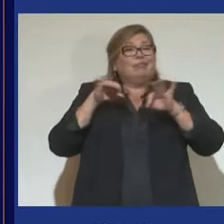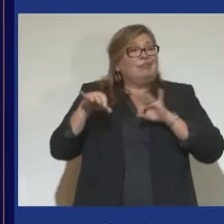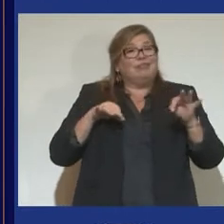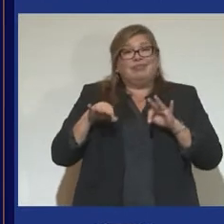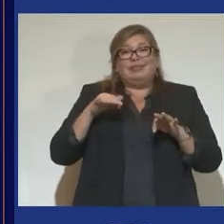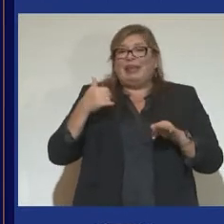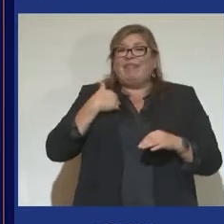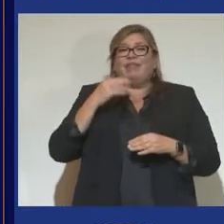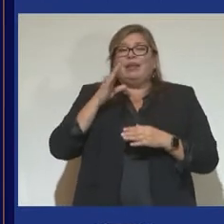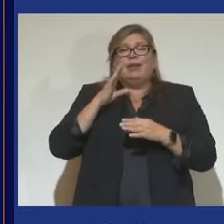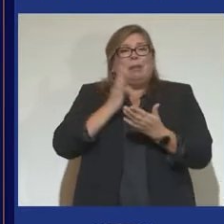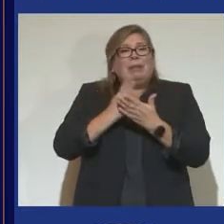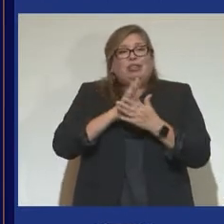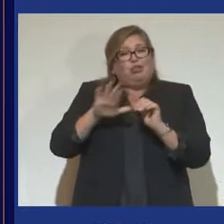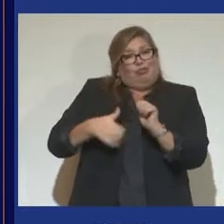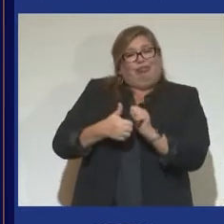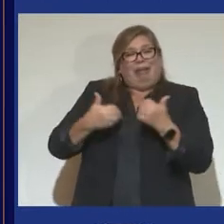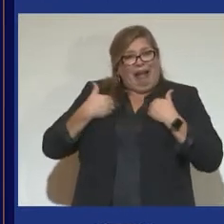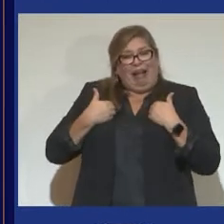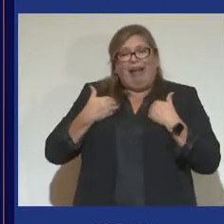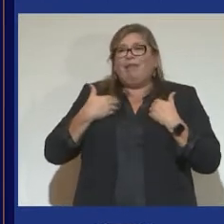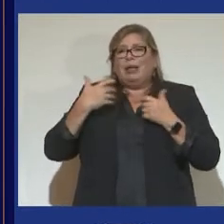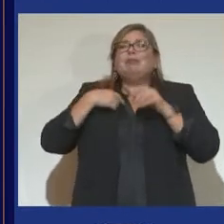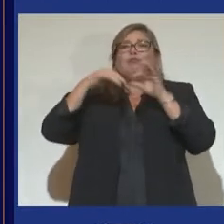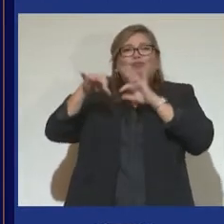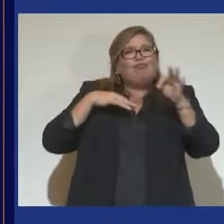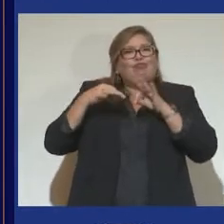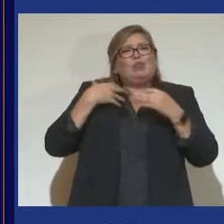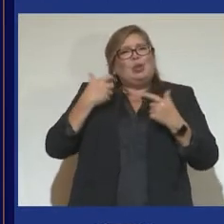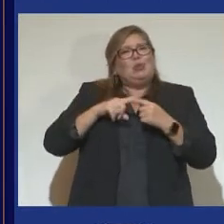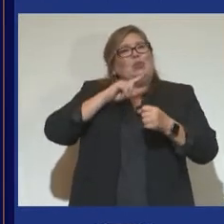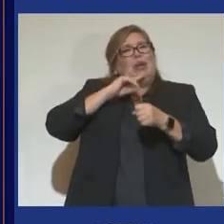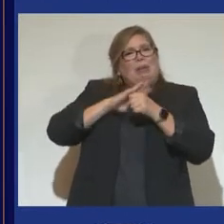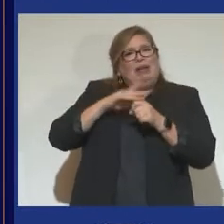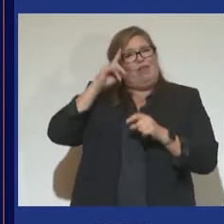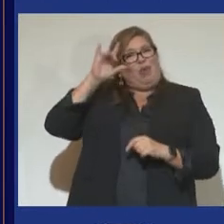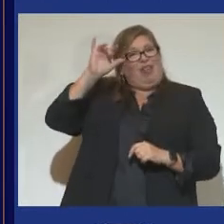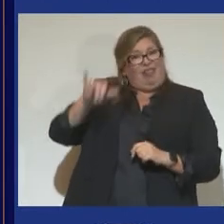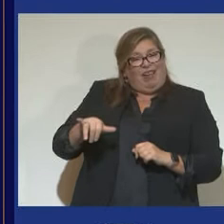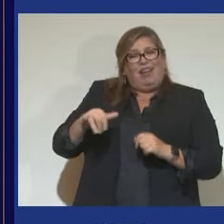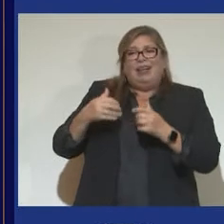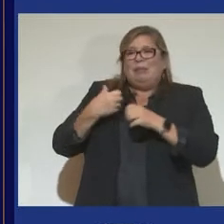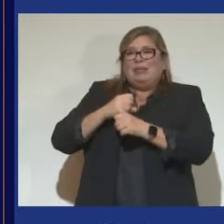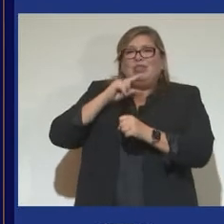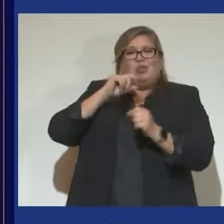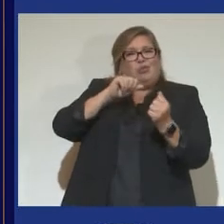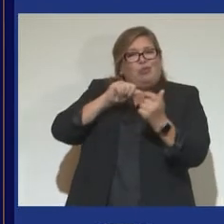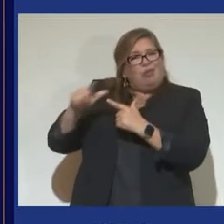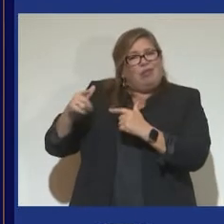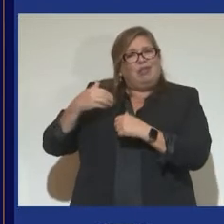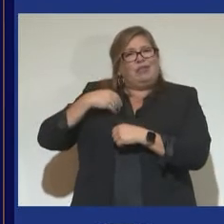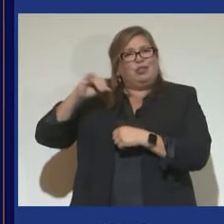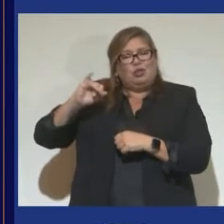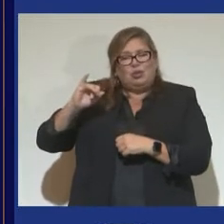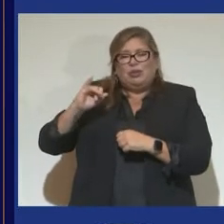estábamos hablando de un ambiente que es muy diferente al que tenemos que teníamos el año pasado y queremos hacer ese compromiso y